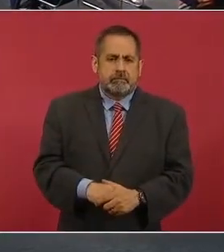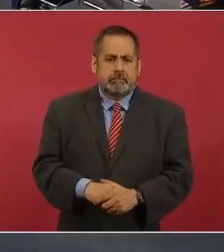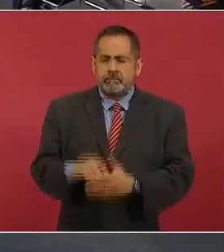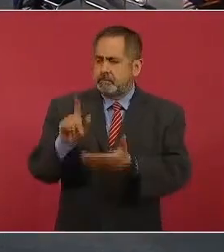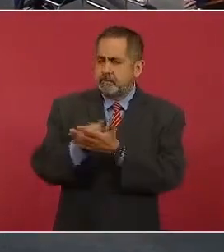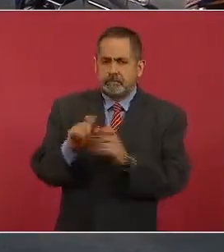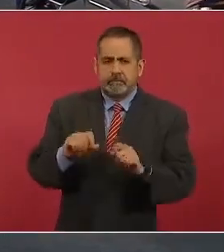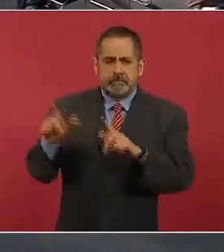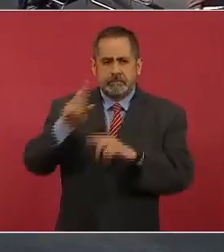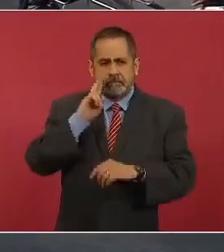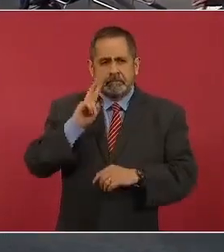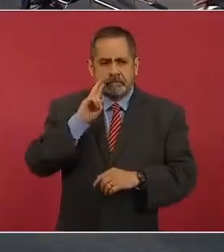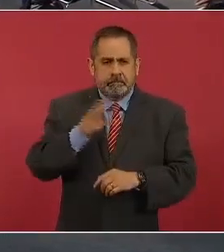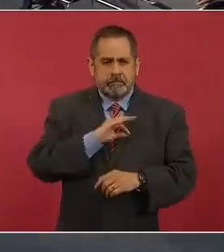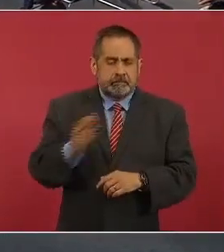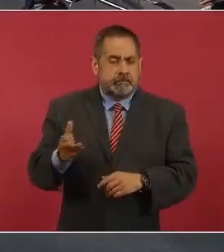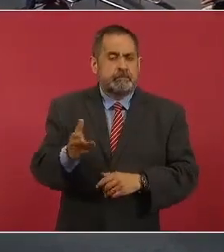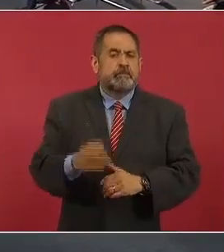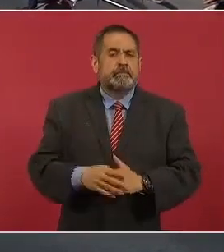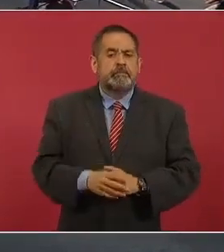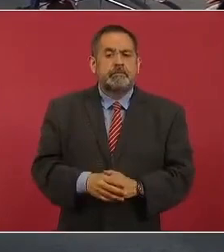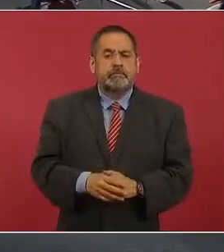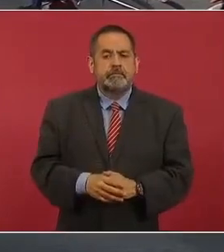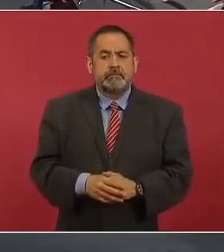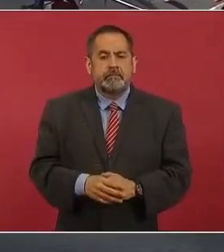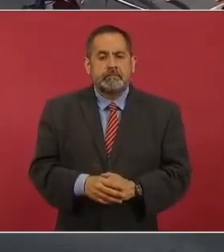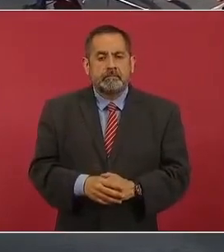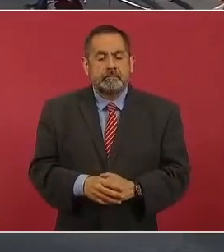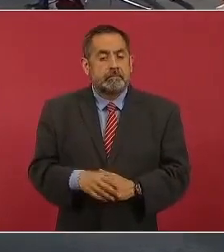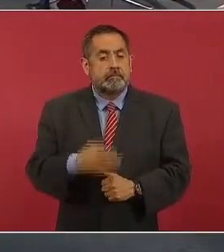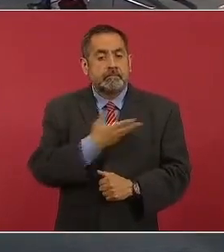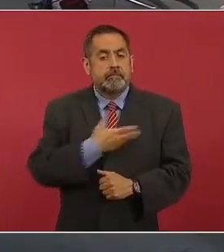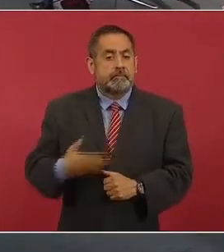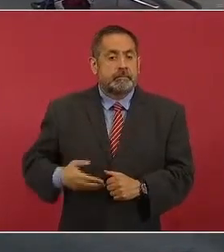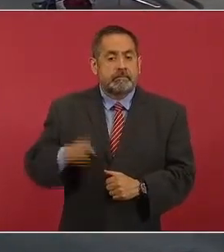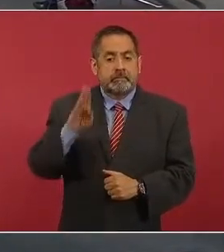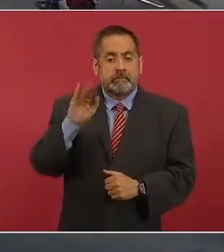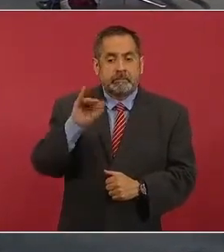A ver, pon. Es que el presidente Biden